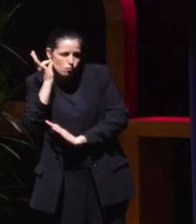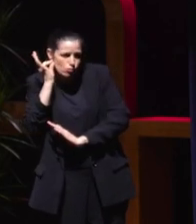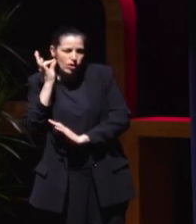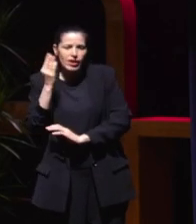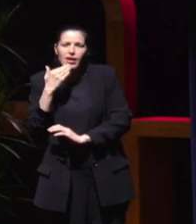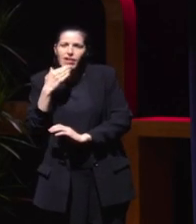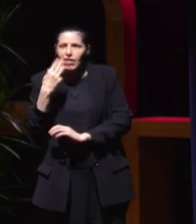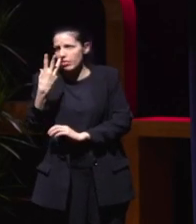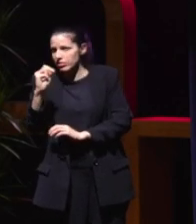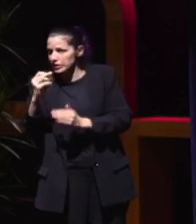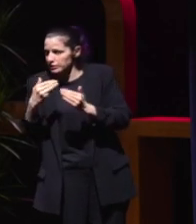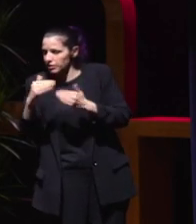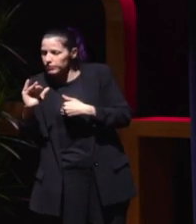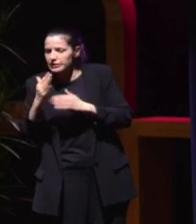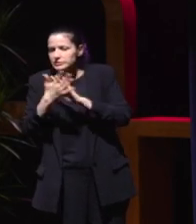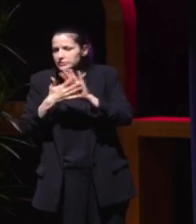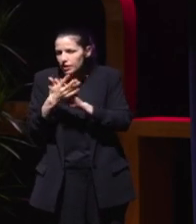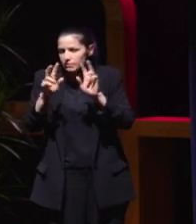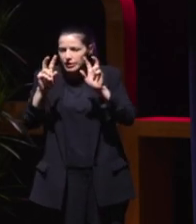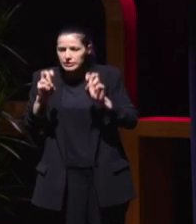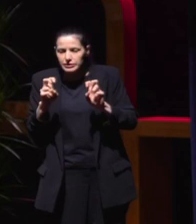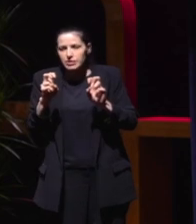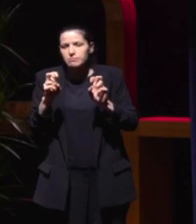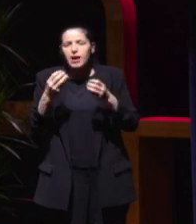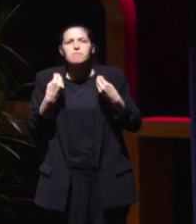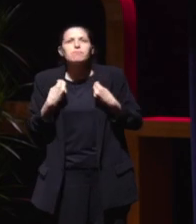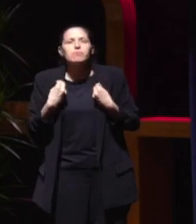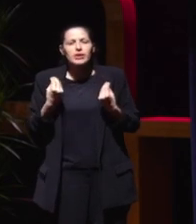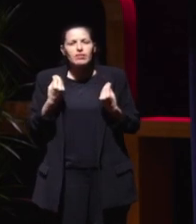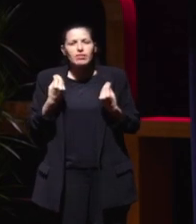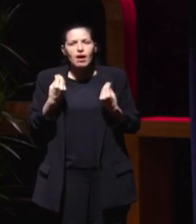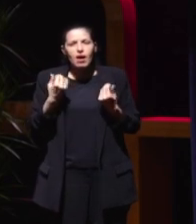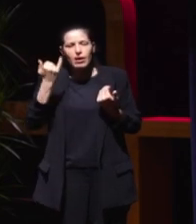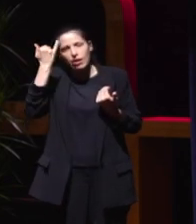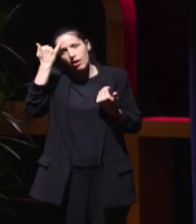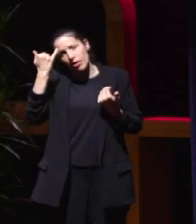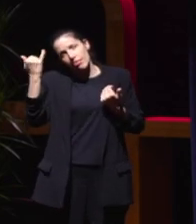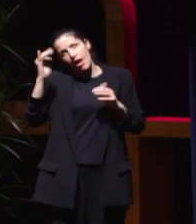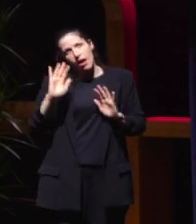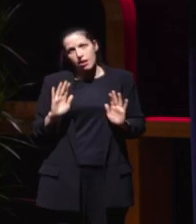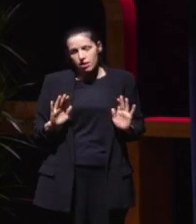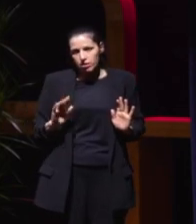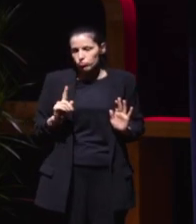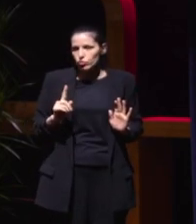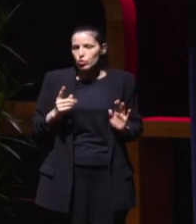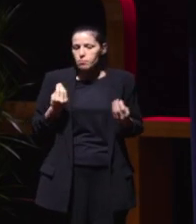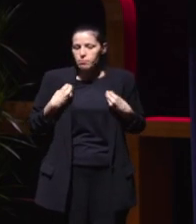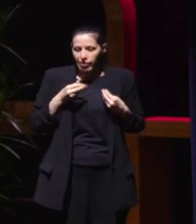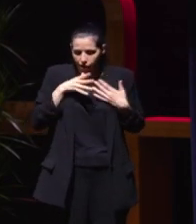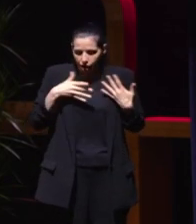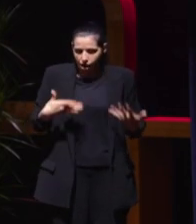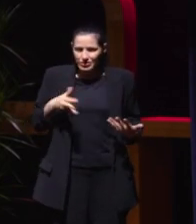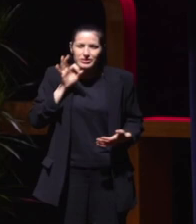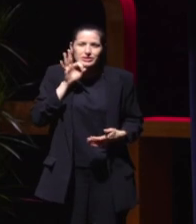es su vida no la vida y idealizada de sexo en Nueva York sino la vida en este Siglo 21